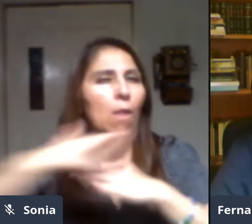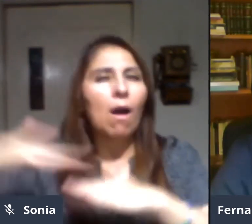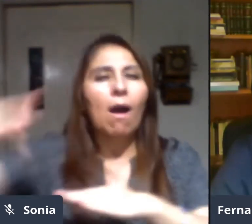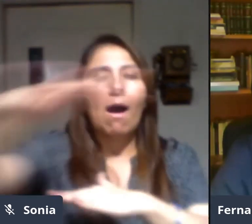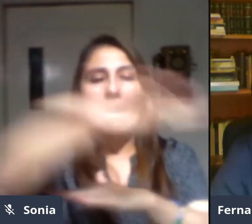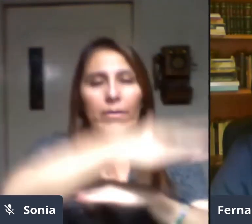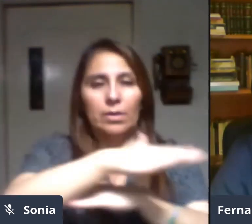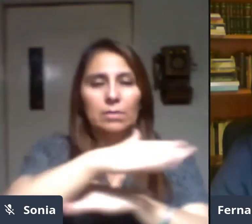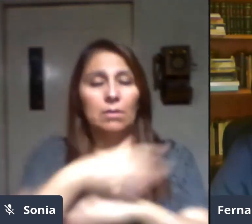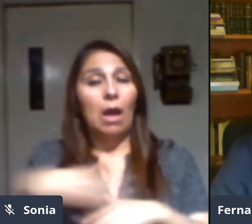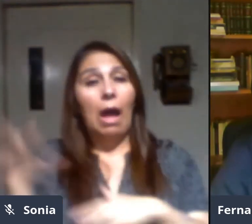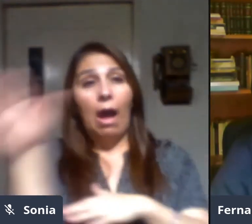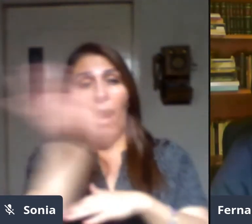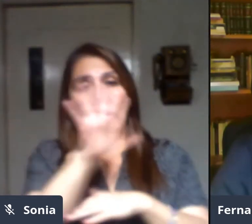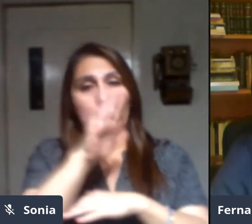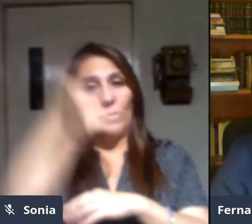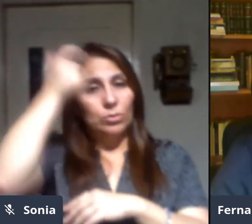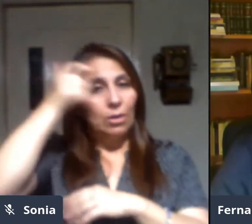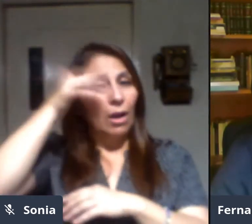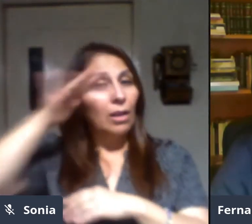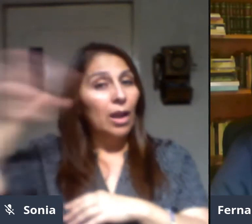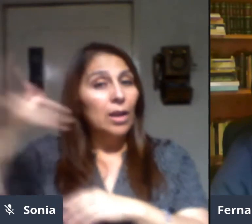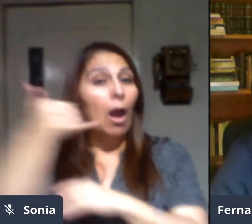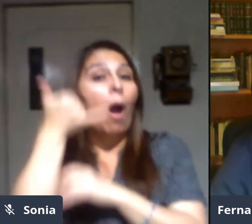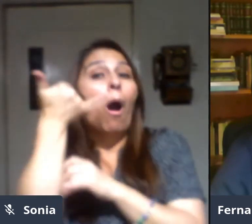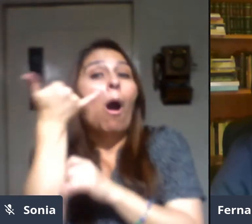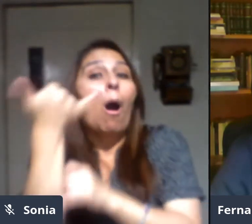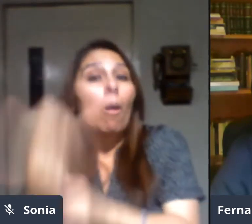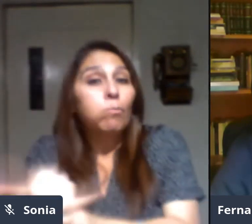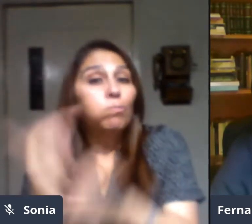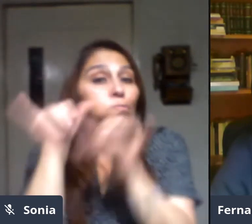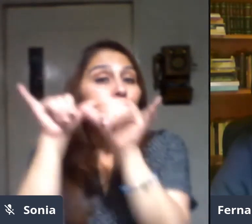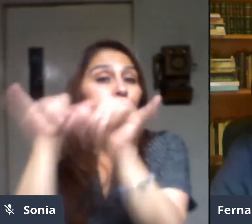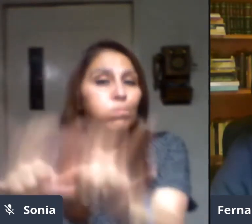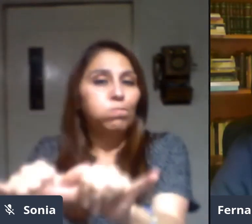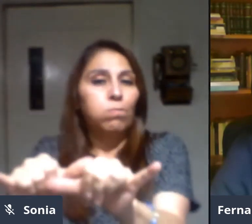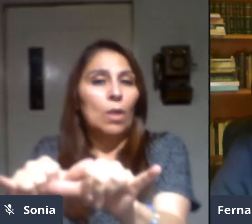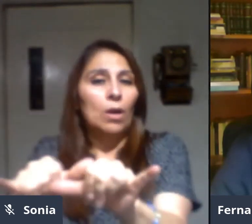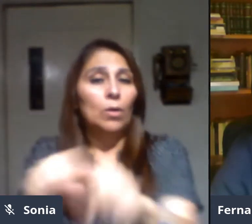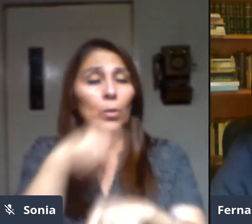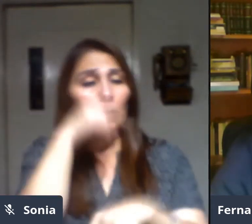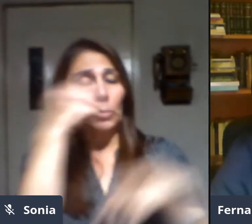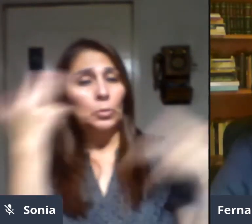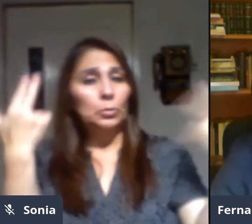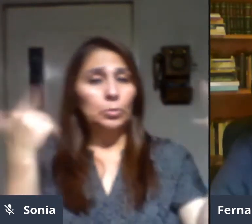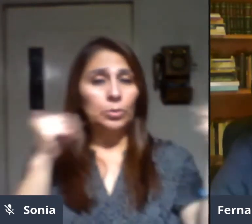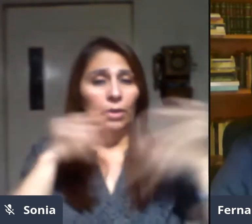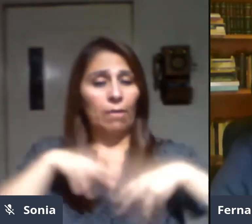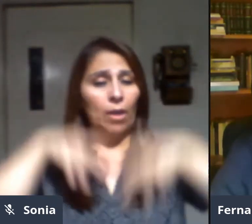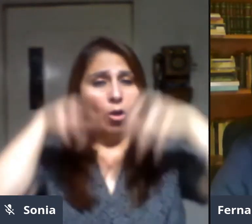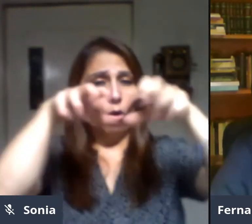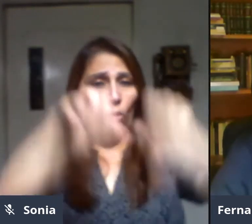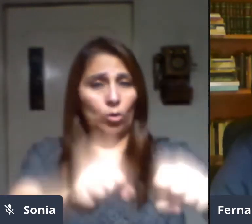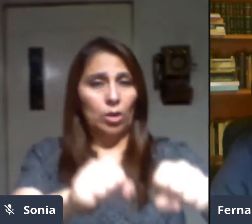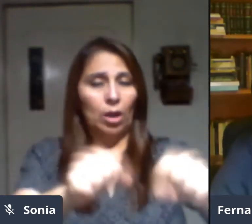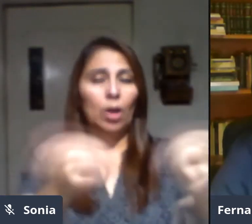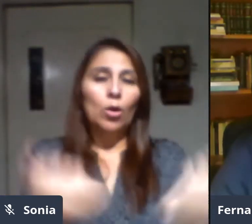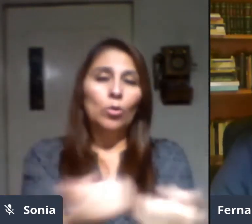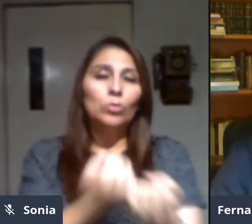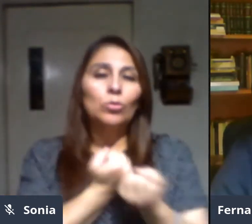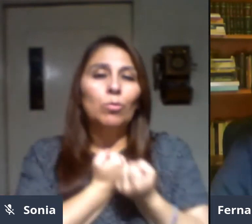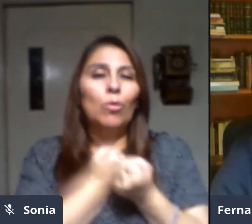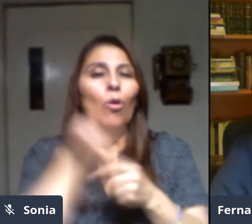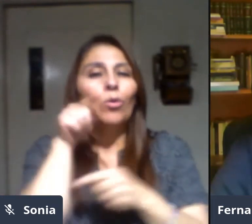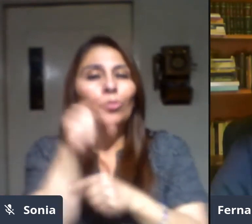ay te quedas con tu estirpe de colonia con tu amor en los tiempos del cólera